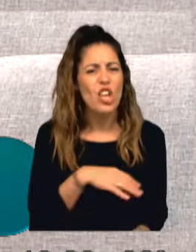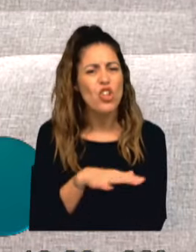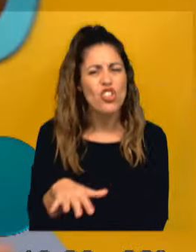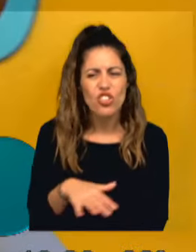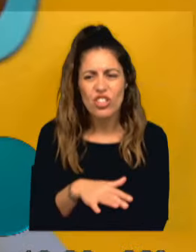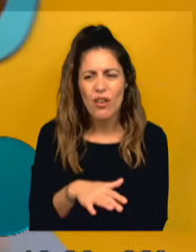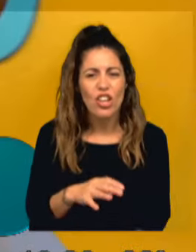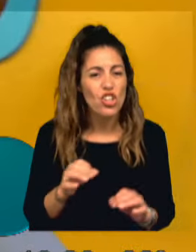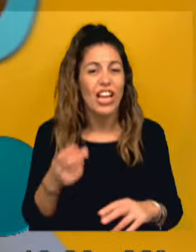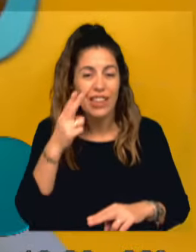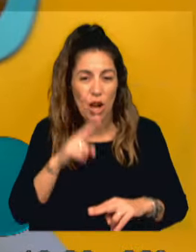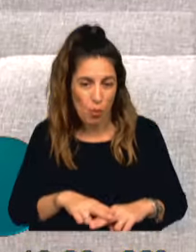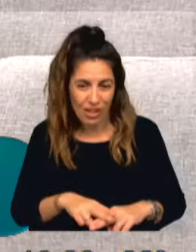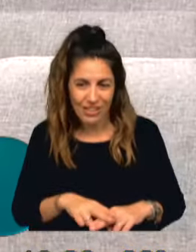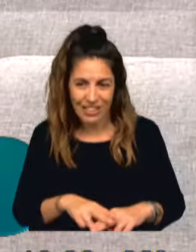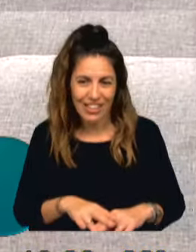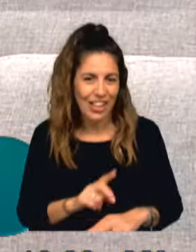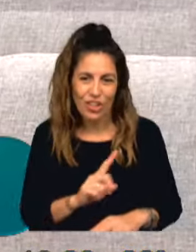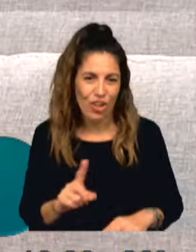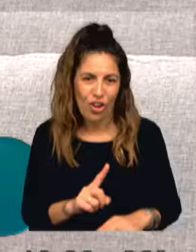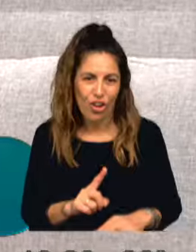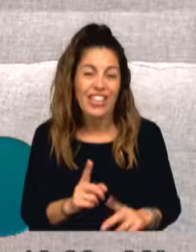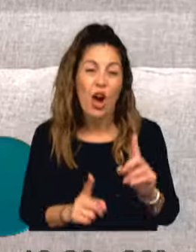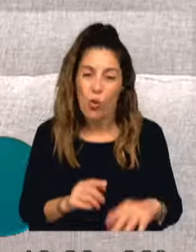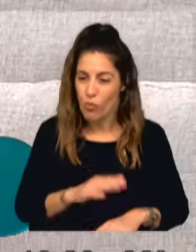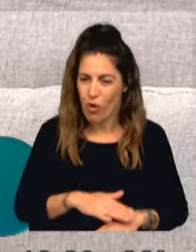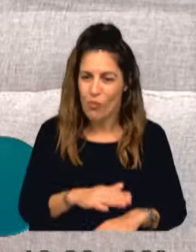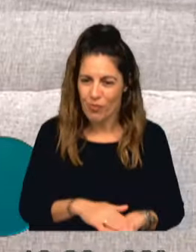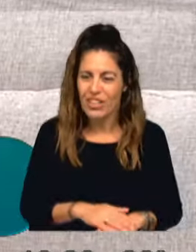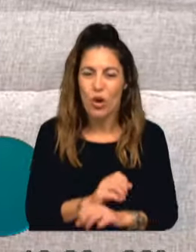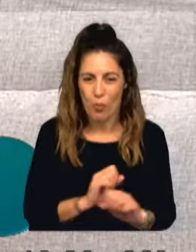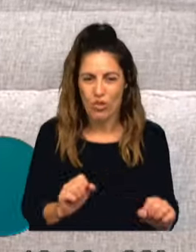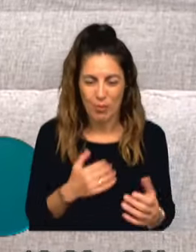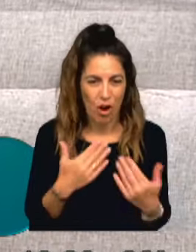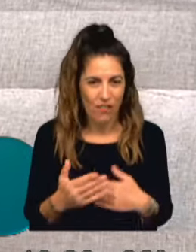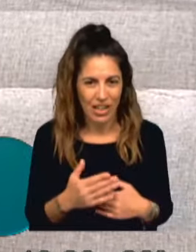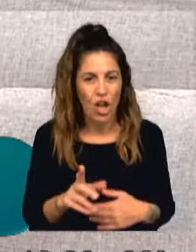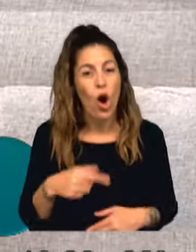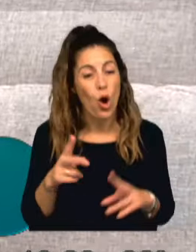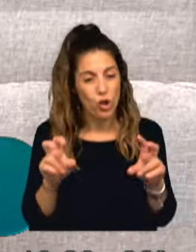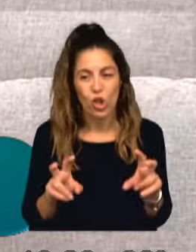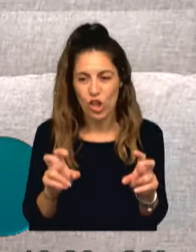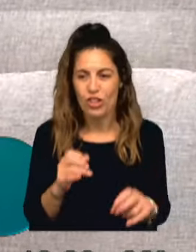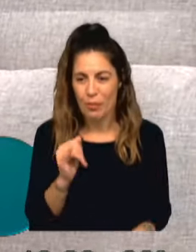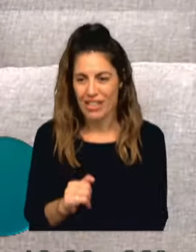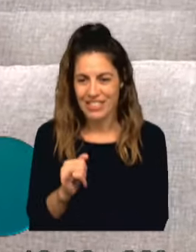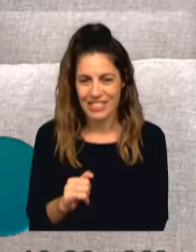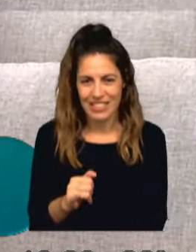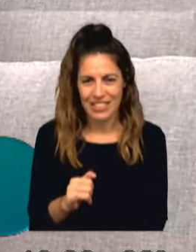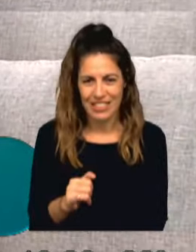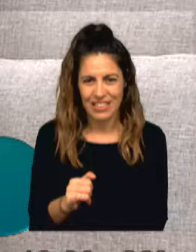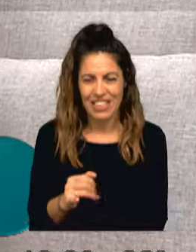ad no llega hasta la muerte ent viste que no lleg no en realidad en algún momento se podemos bueno es otro de los temas que si